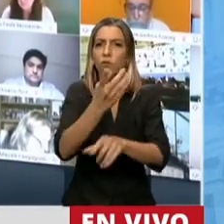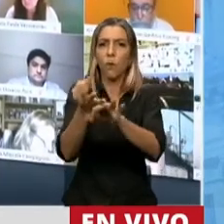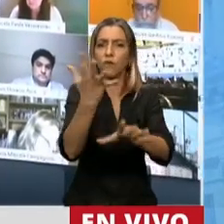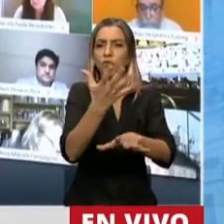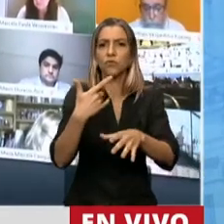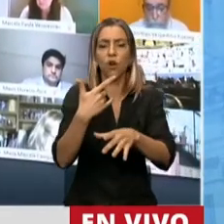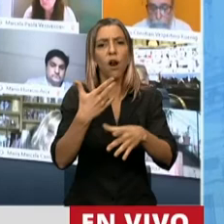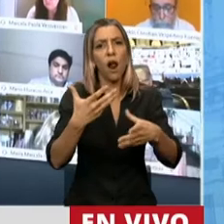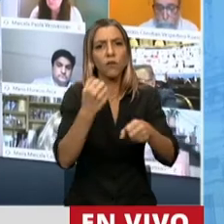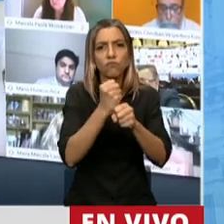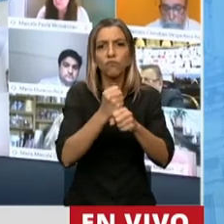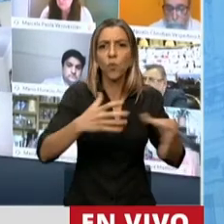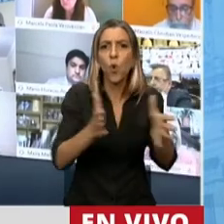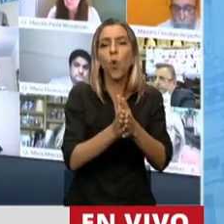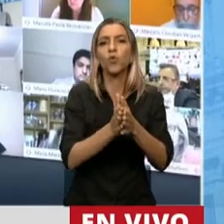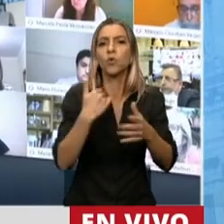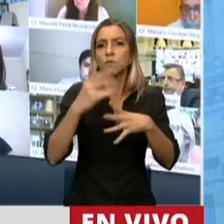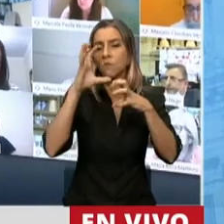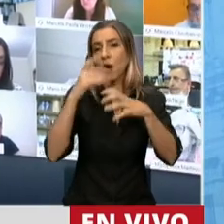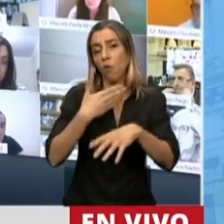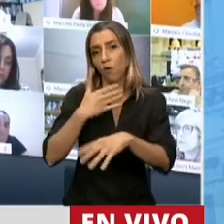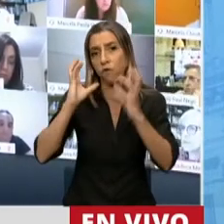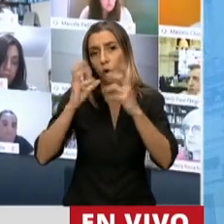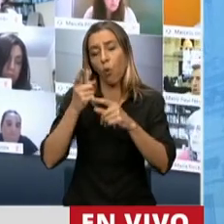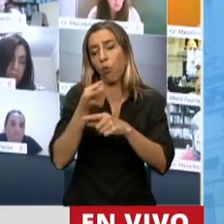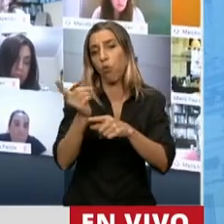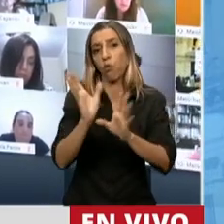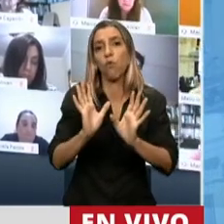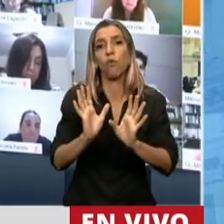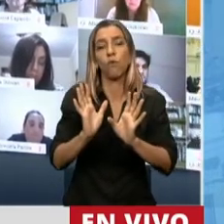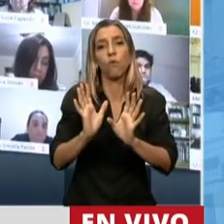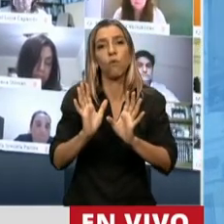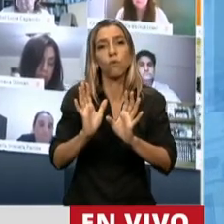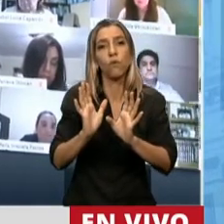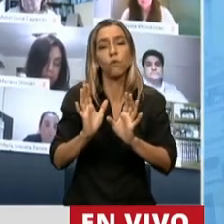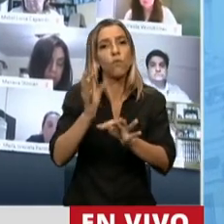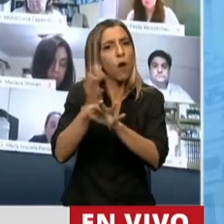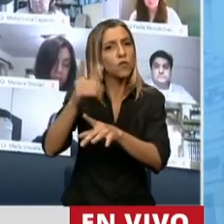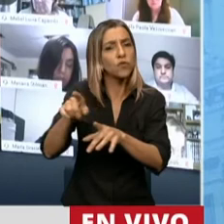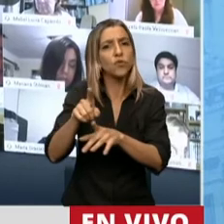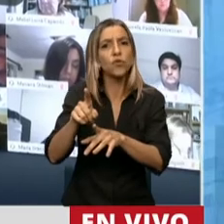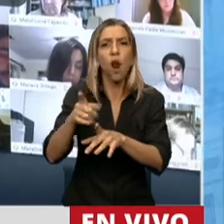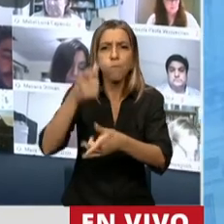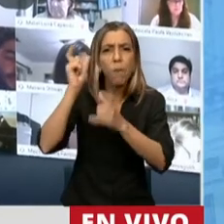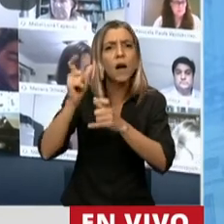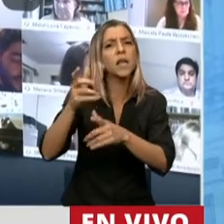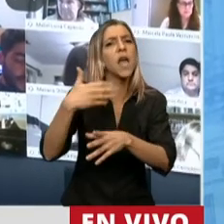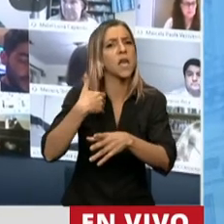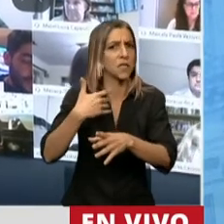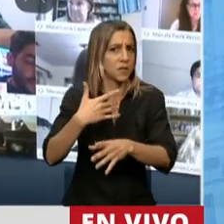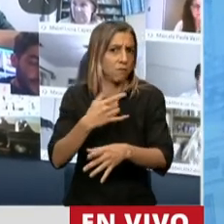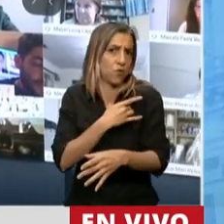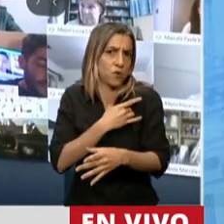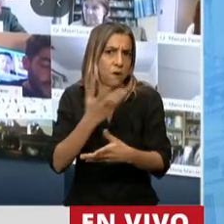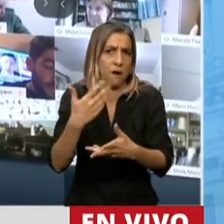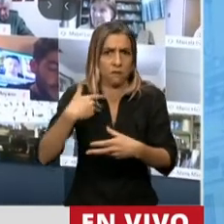y otros académicos. Los fonaudiólogos, con una larga experiencia en la Universidad de